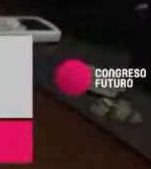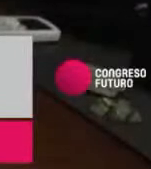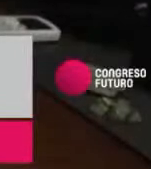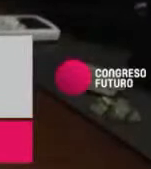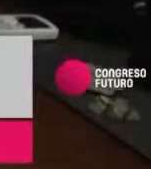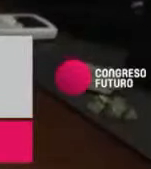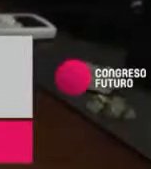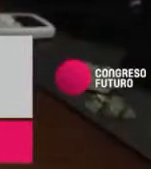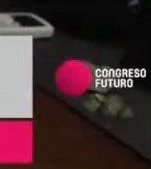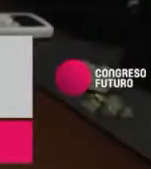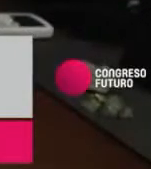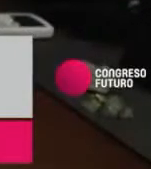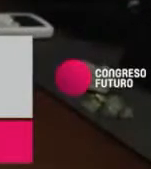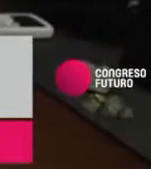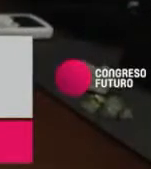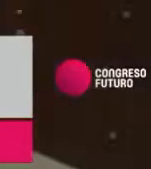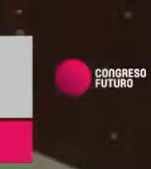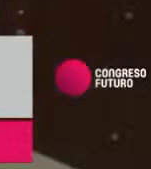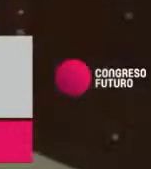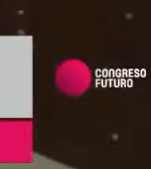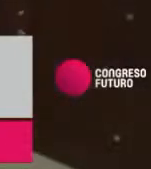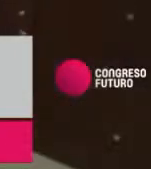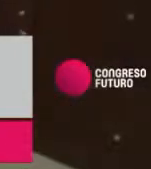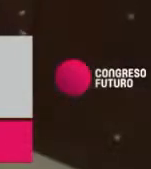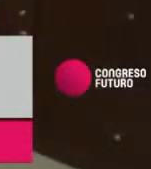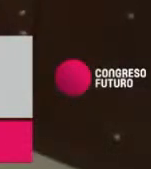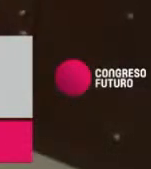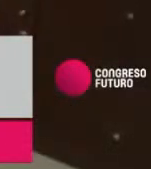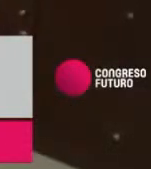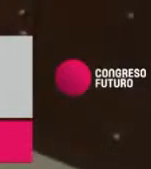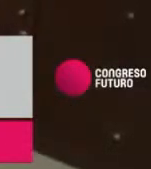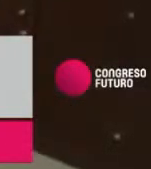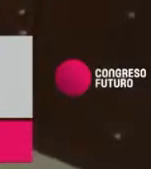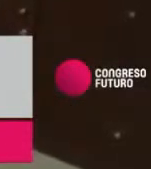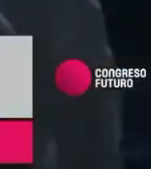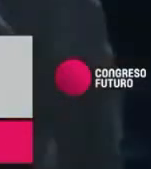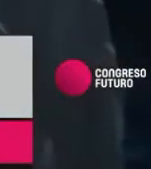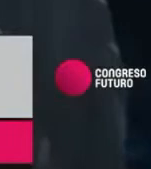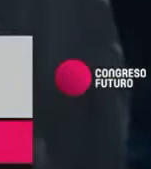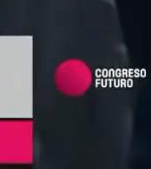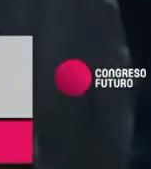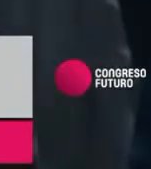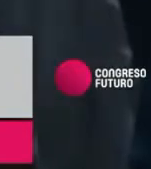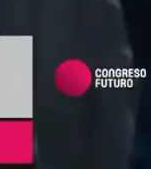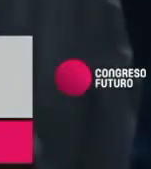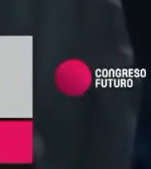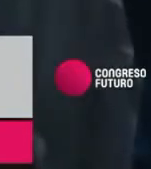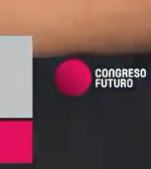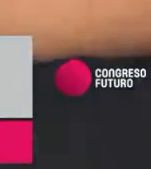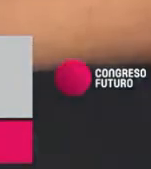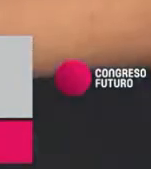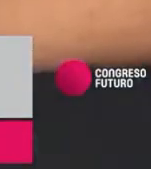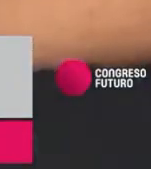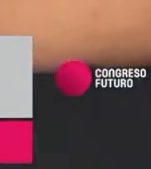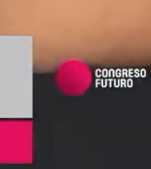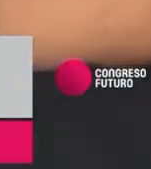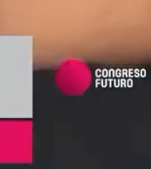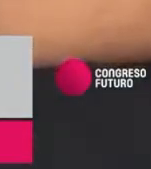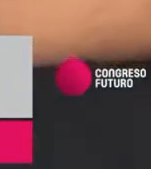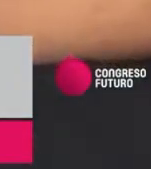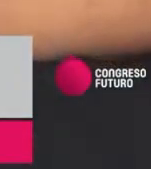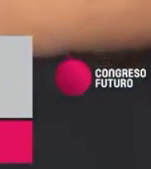de nuestro país. La comisión tendrá como desafíos en este nuevo año la articulación, la creatividad, crear redes de